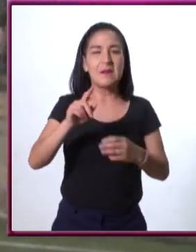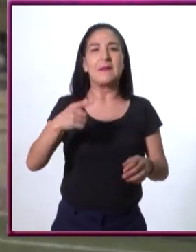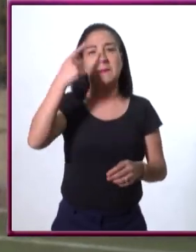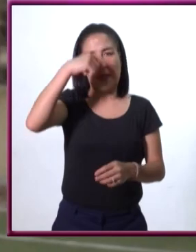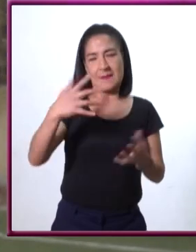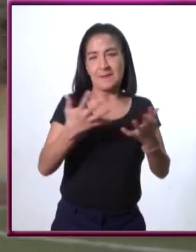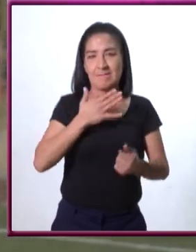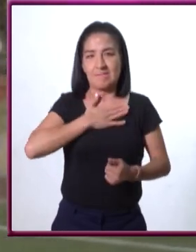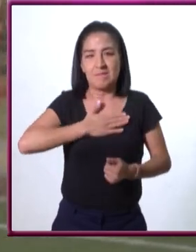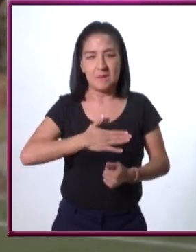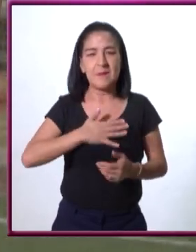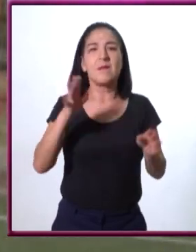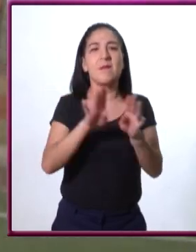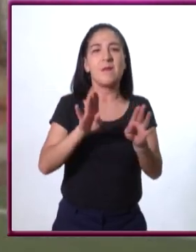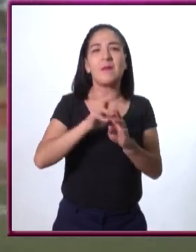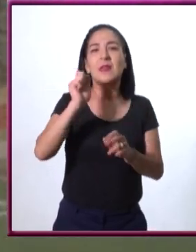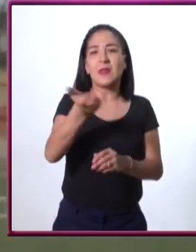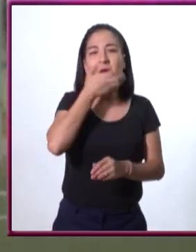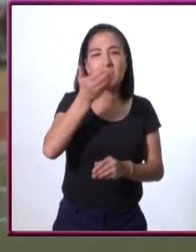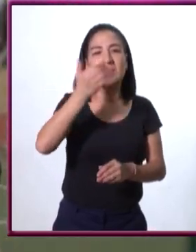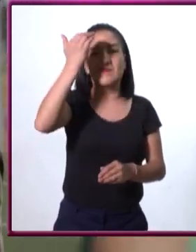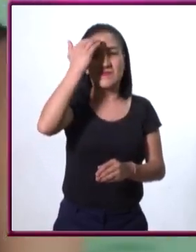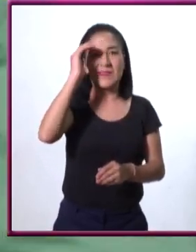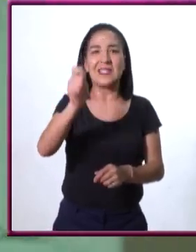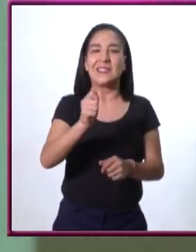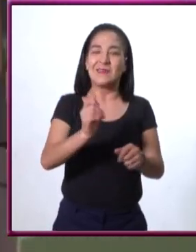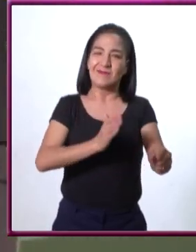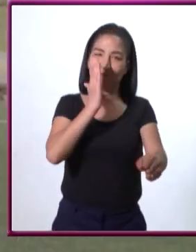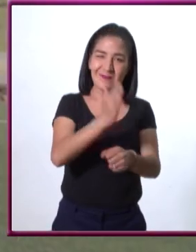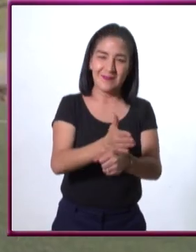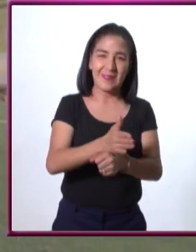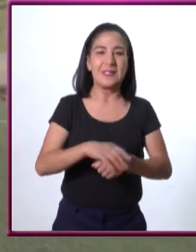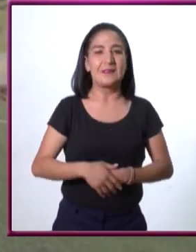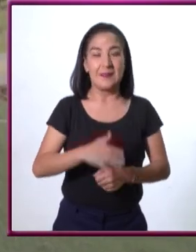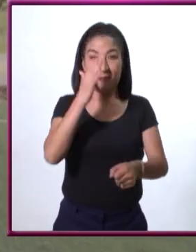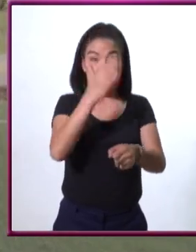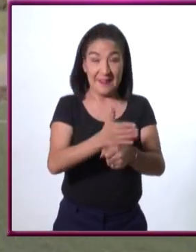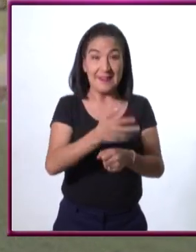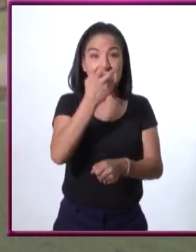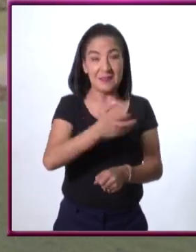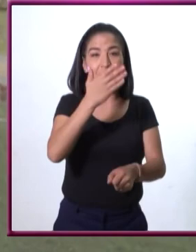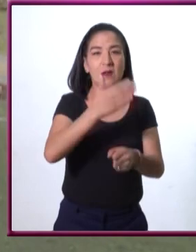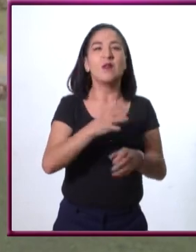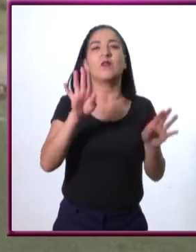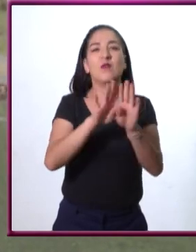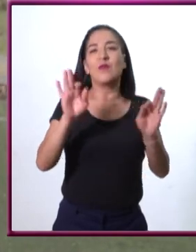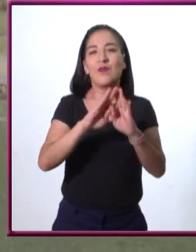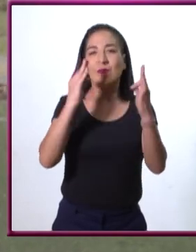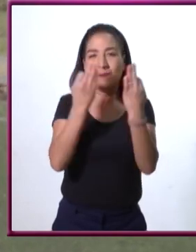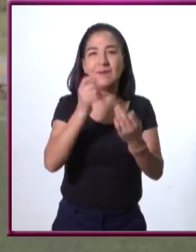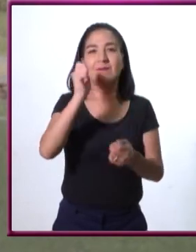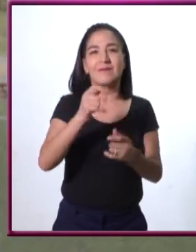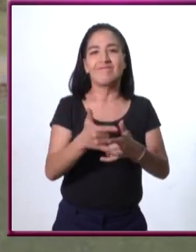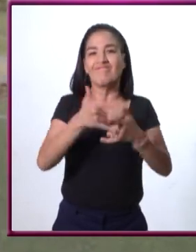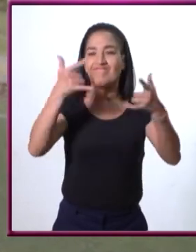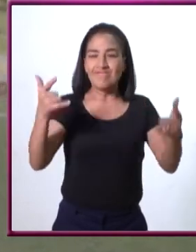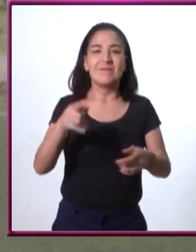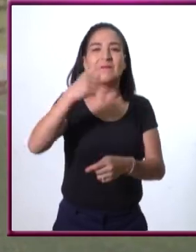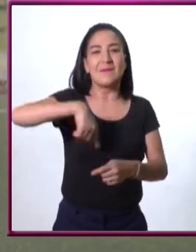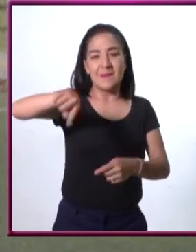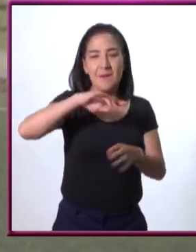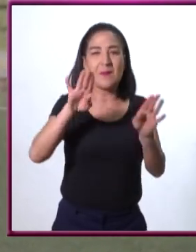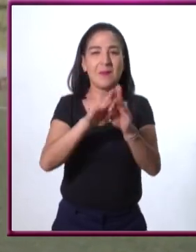justicia? El camino común que conocemos es a través del castigo. El castigo es la forma que hemos adoptado históricamente como